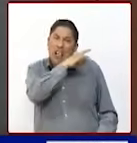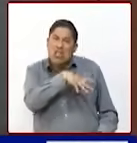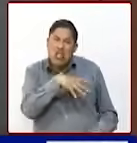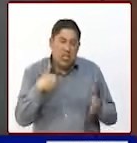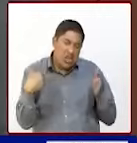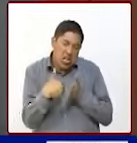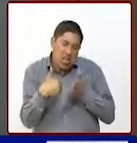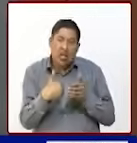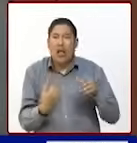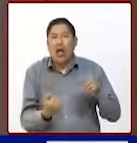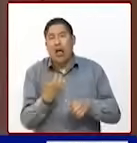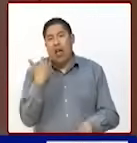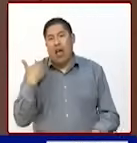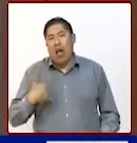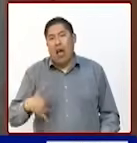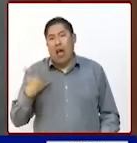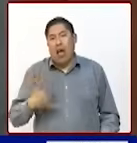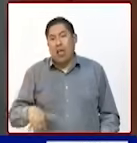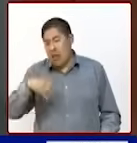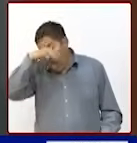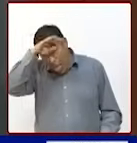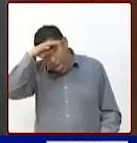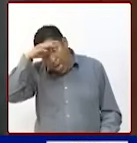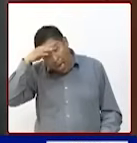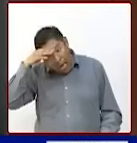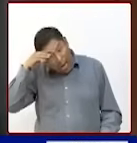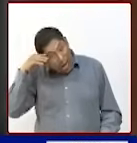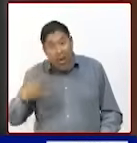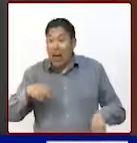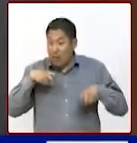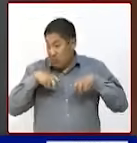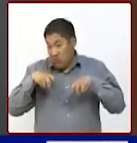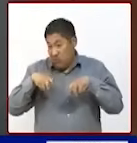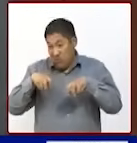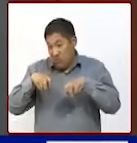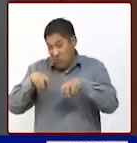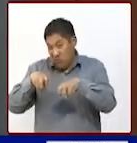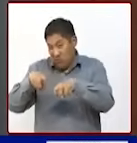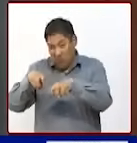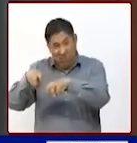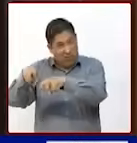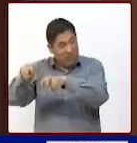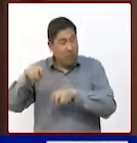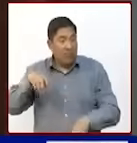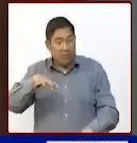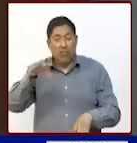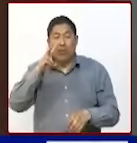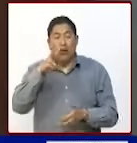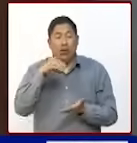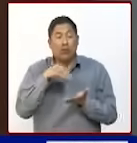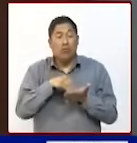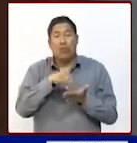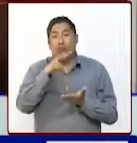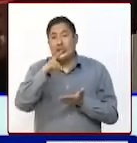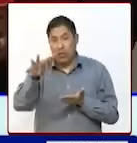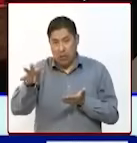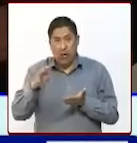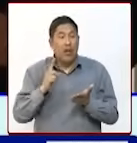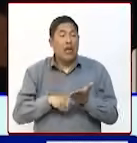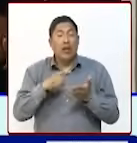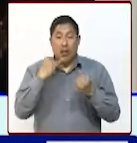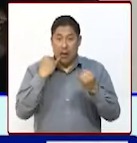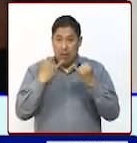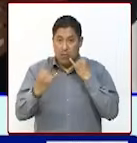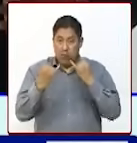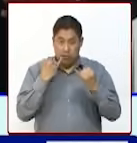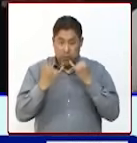definitiva, movilidades no ingresaban, pero ellos han hecho todo lo posible para que en definitiva se puedan censar este 2024. Esta es la información y